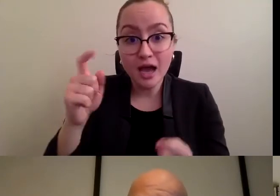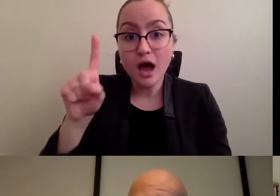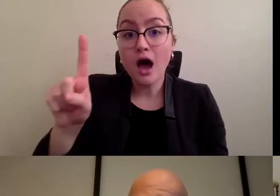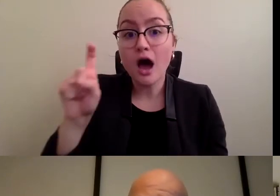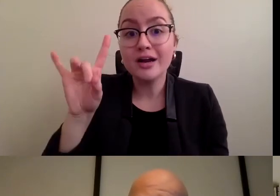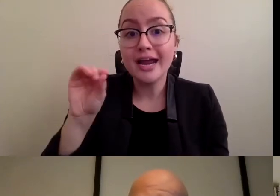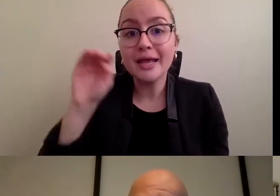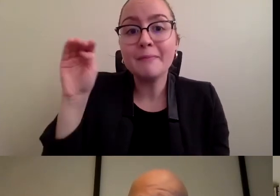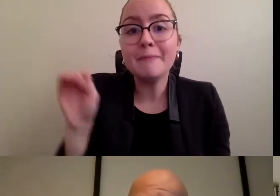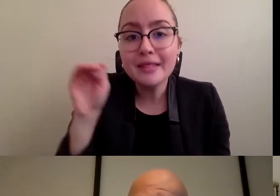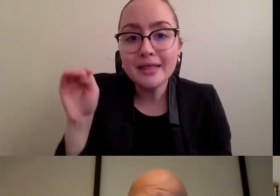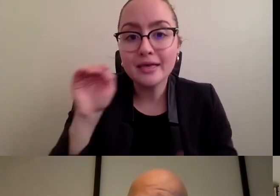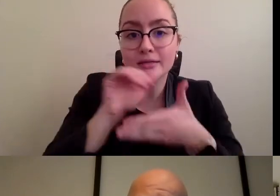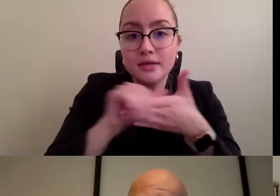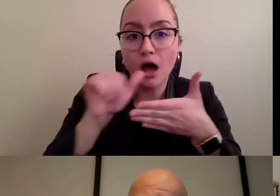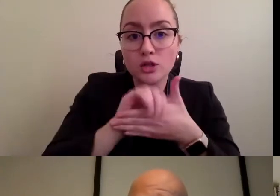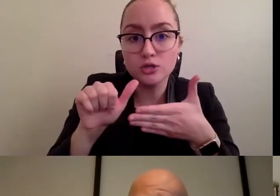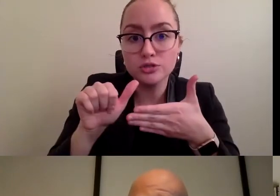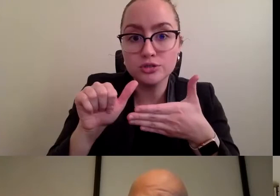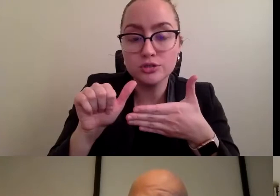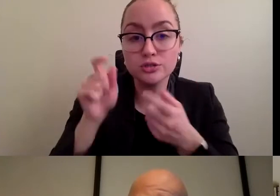2018 hay grupos que le donaron más de